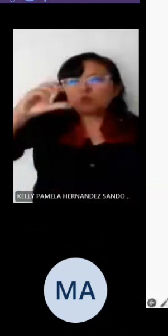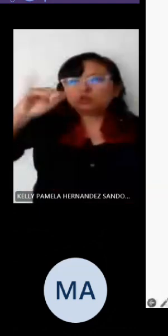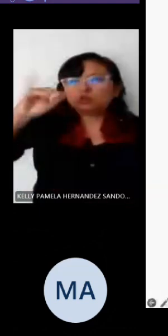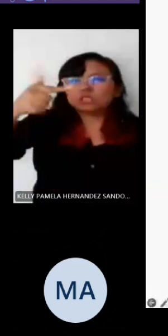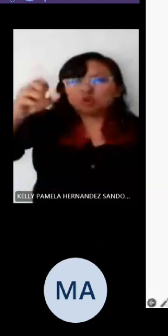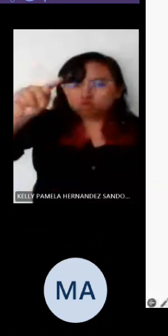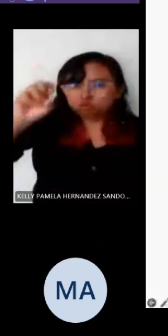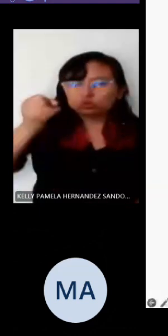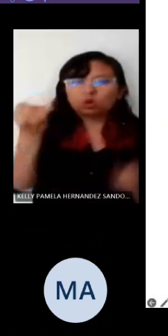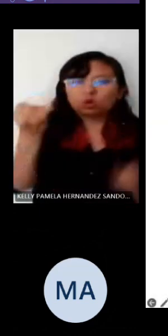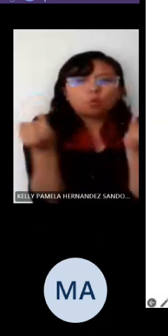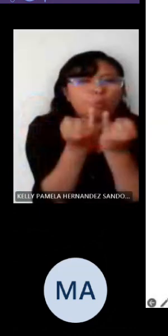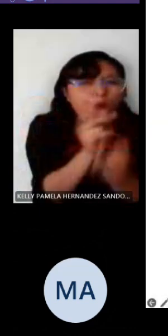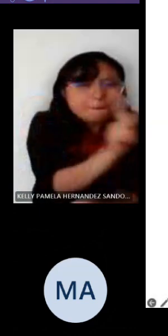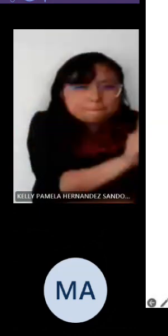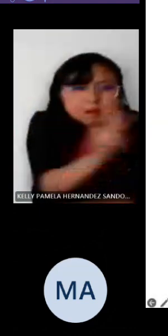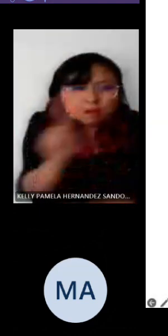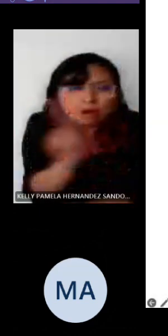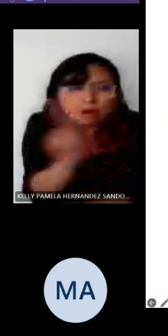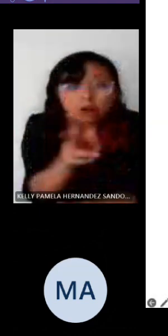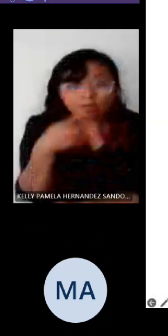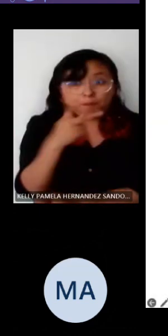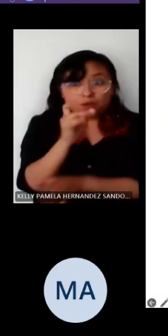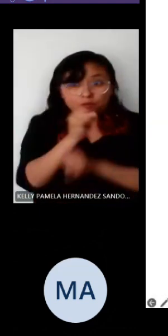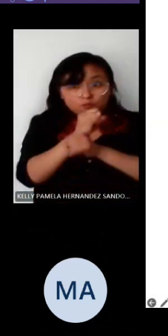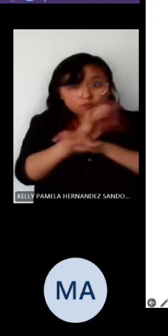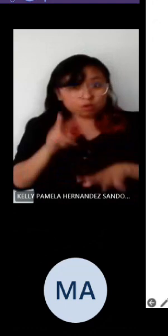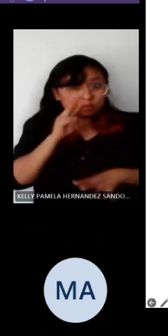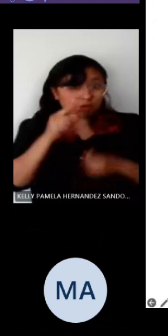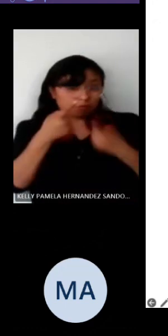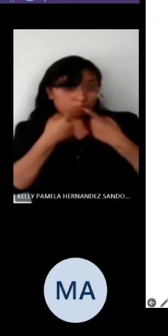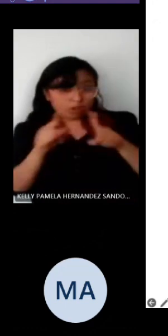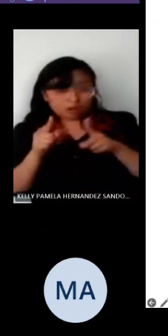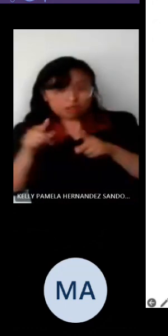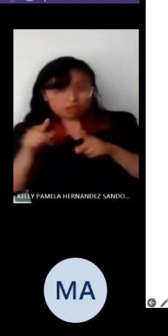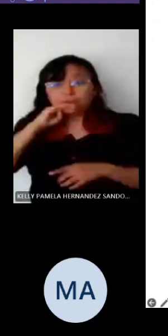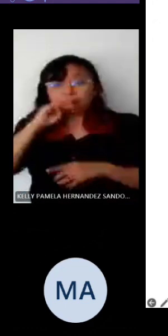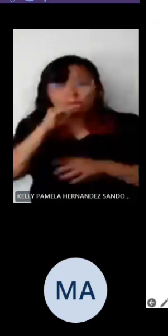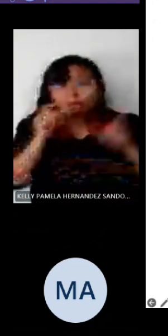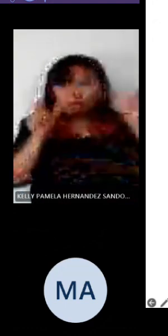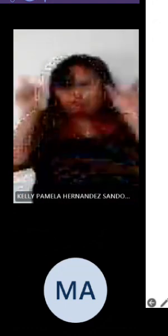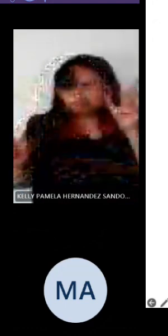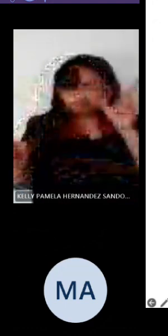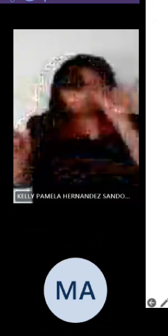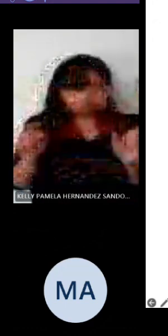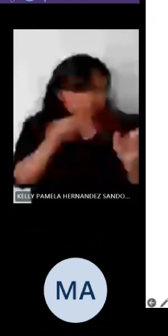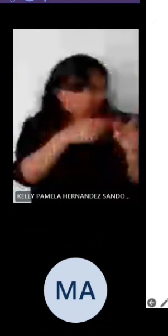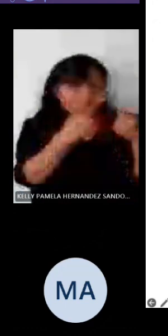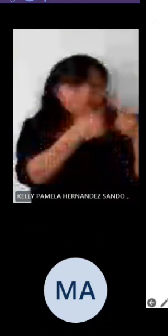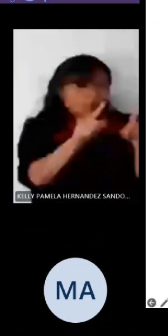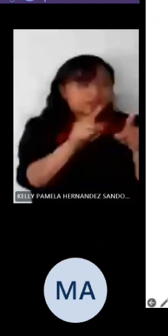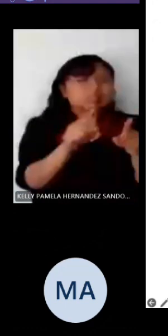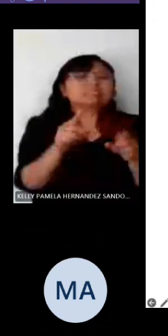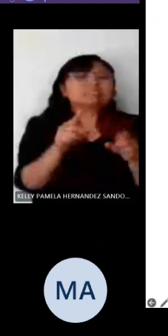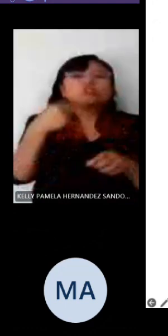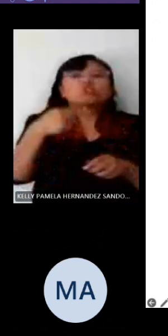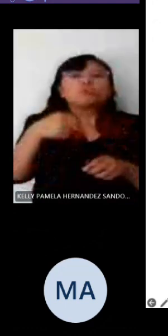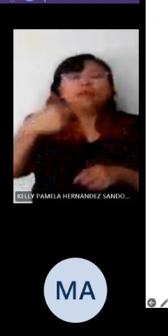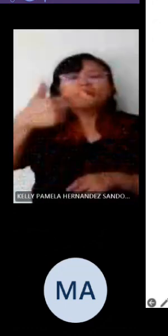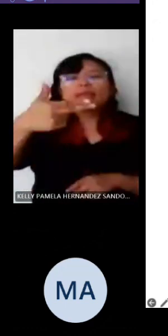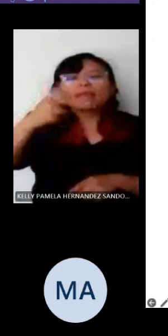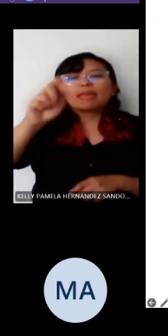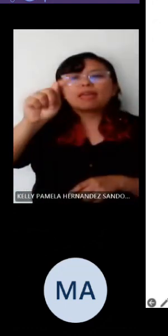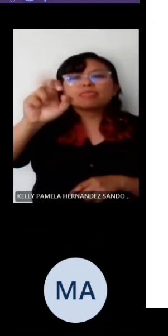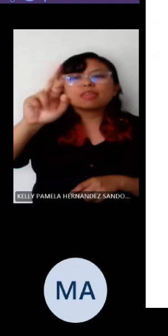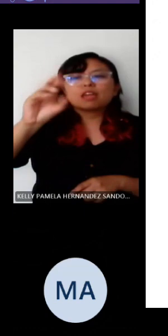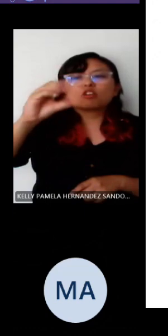Y cuando decimos que la información es distinta en el alelo de mamá y en el alelo de papá, decimos que son heterocigotos. Esto es